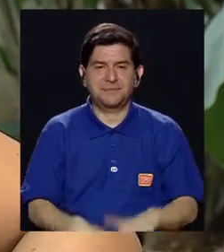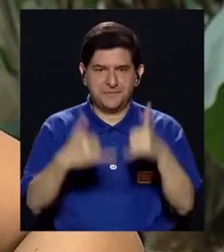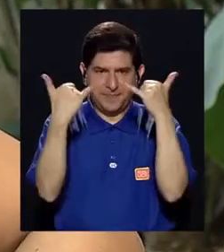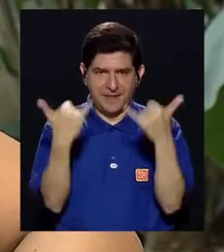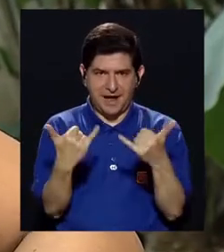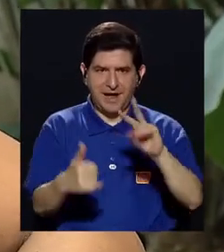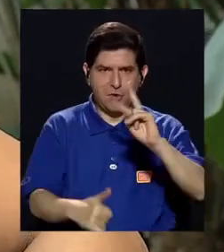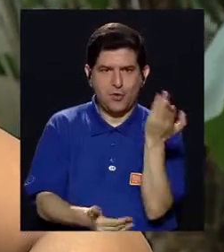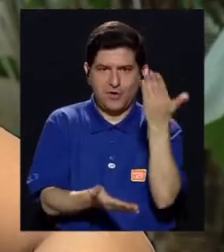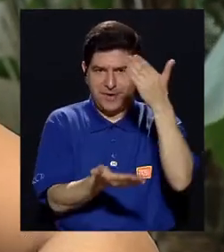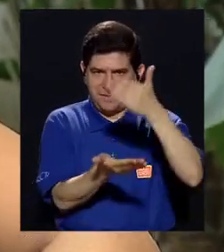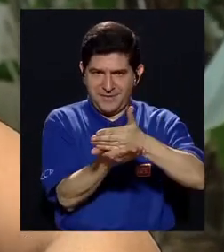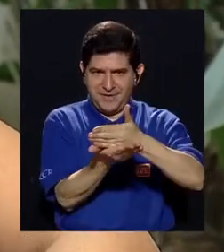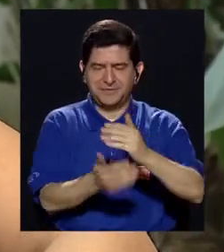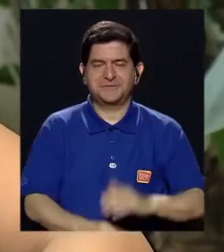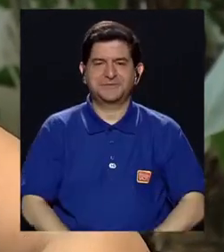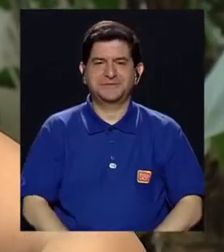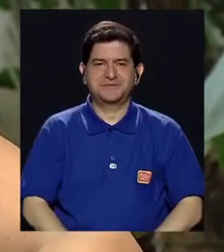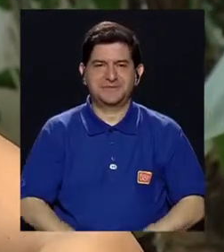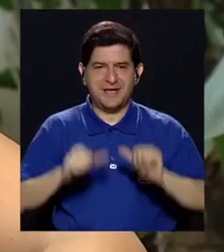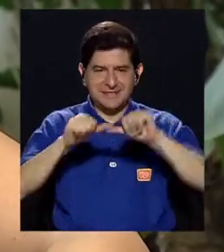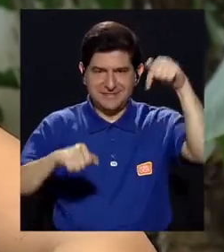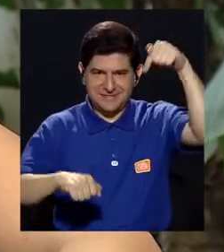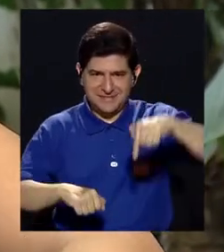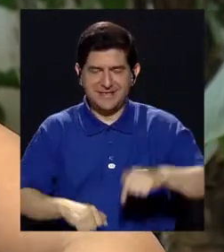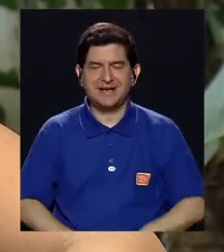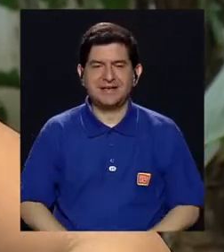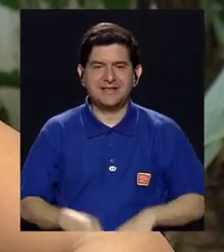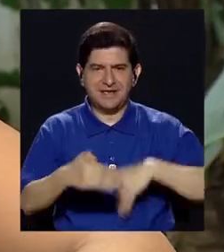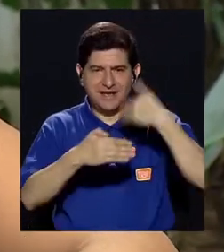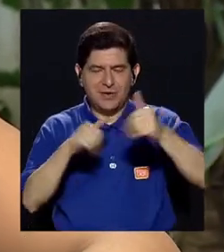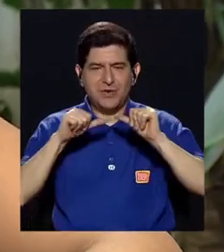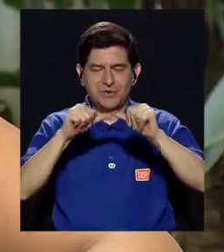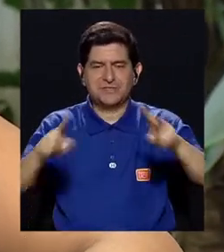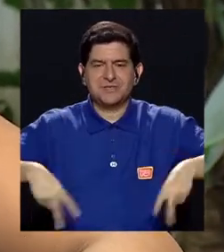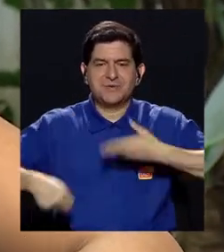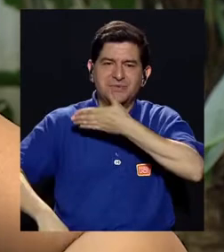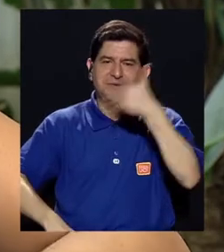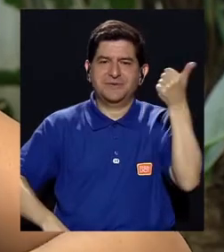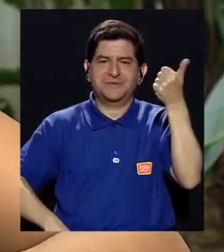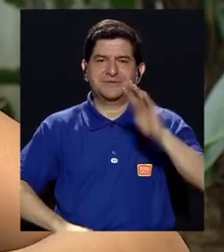de hacer una segunda pausa. Quédese con nosotros y ya regresamos con más de Vivir Mejor.